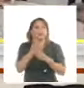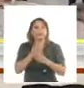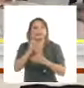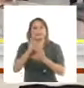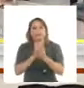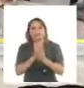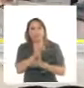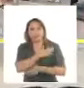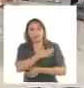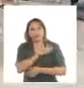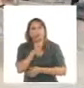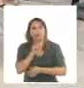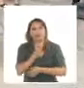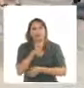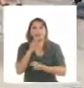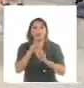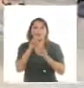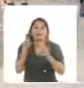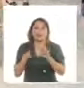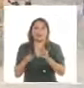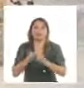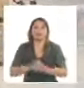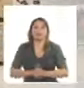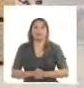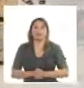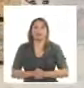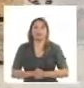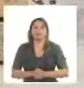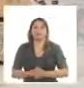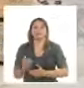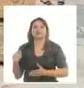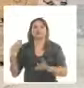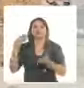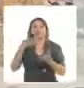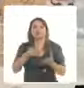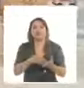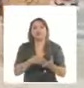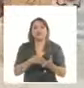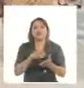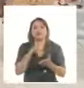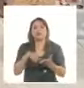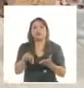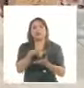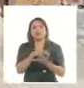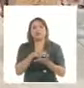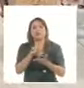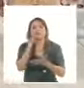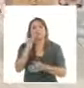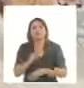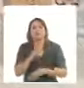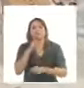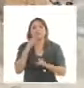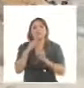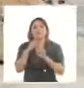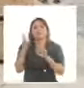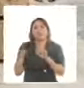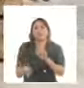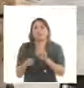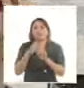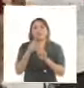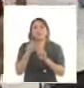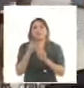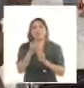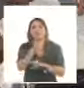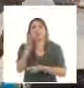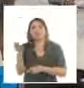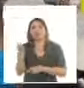Teatro Aficionado Olga Alonso. Hasta aquí llegan apasionados del arte de las tablas para brindar alrededor de 30 funciones